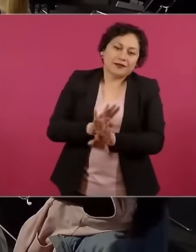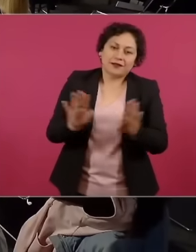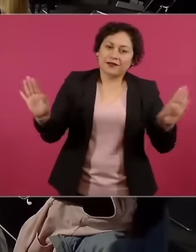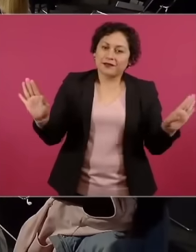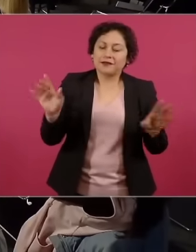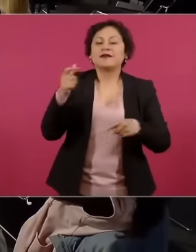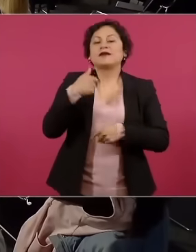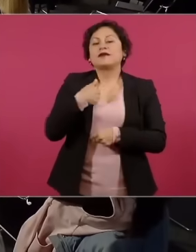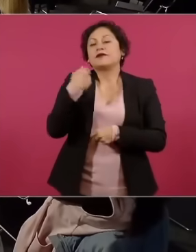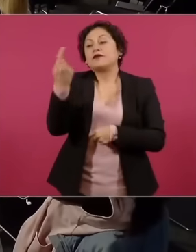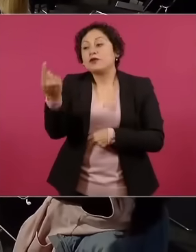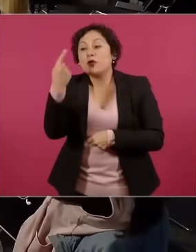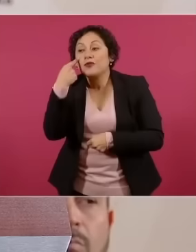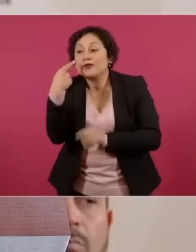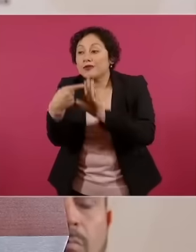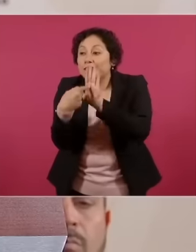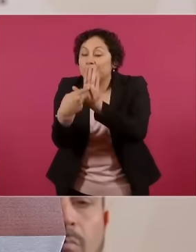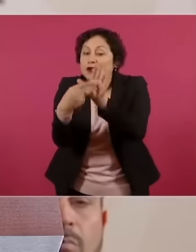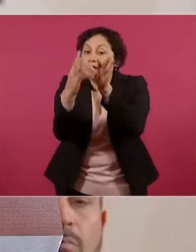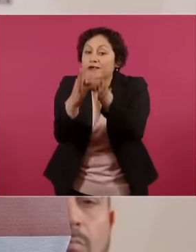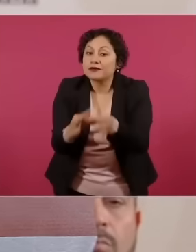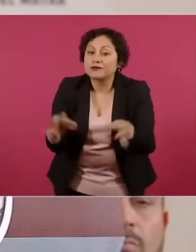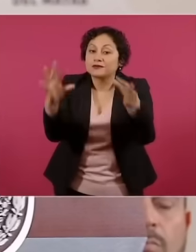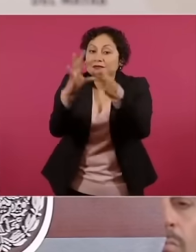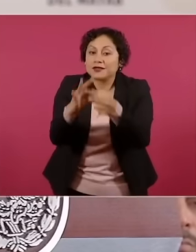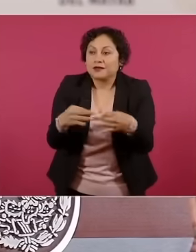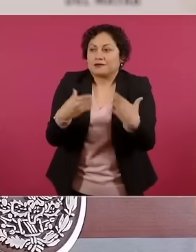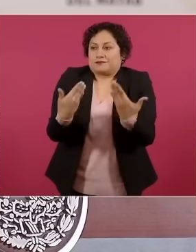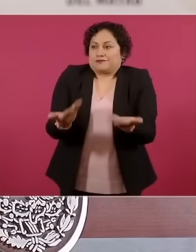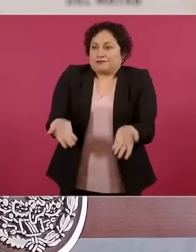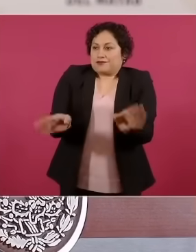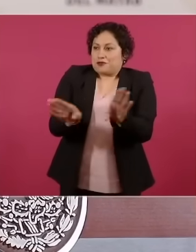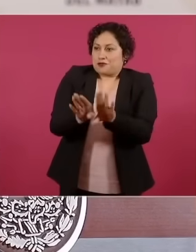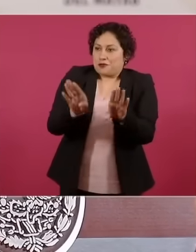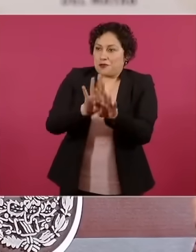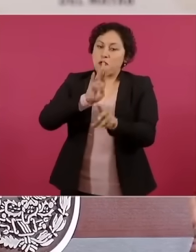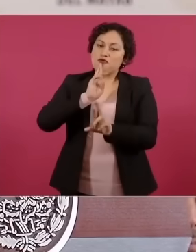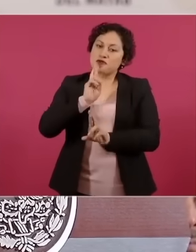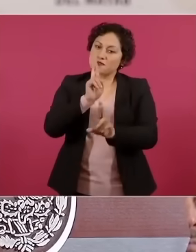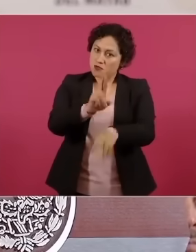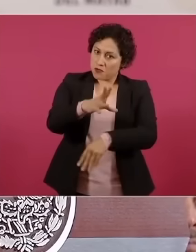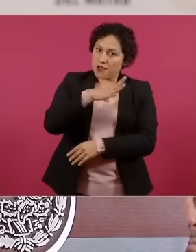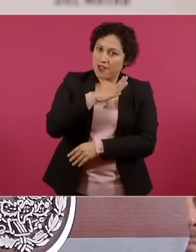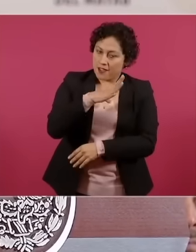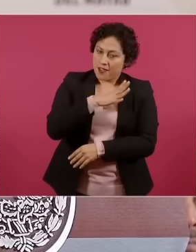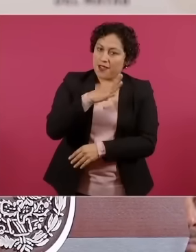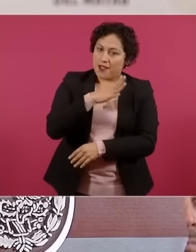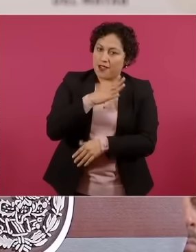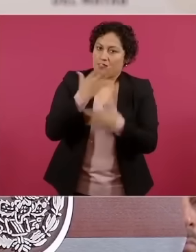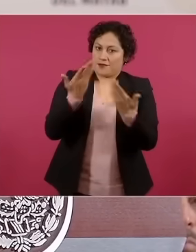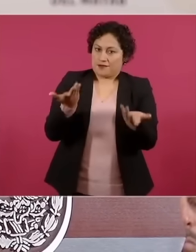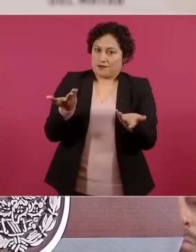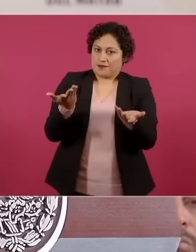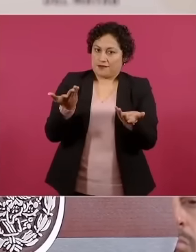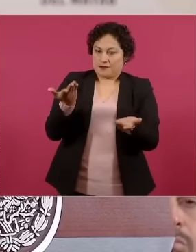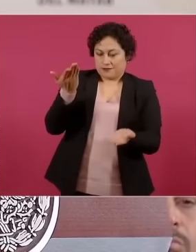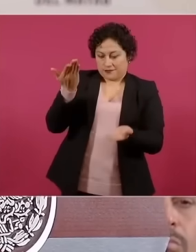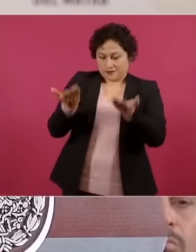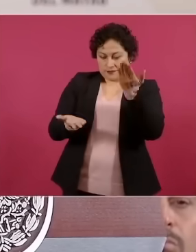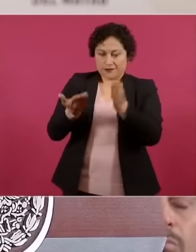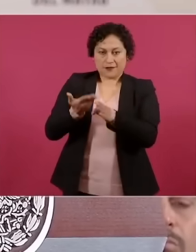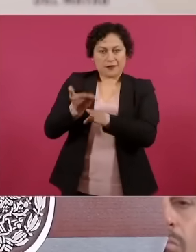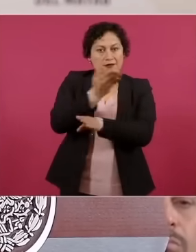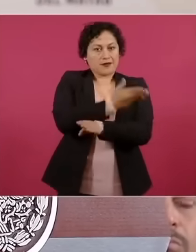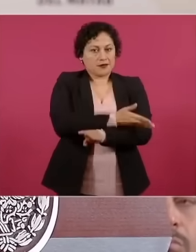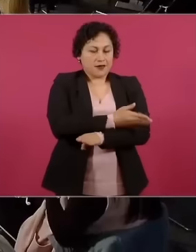estoy explicando, cómo no va a haber resultados si con Salinas